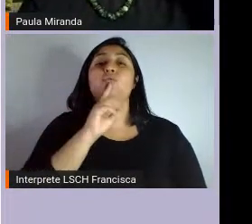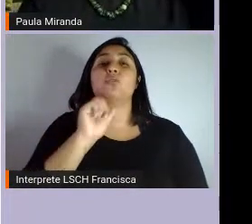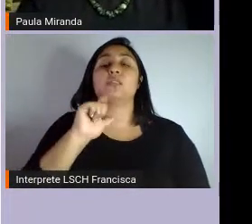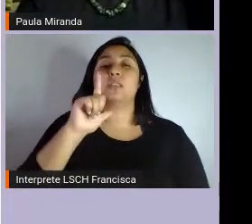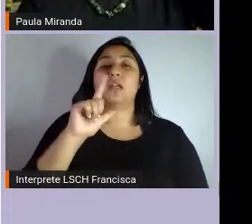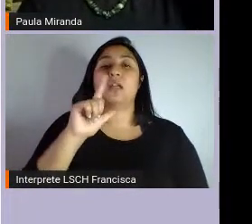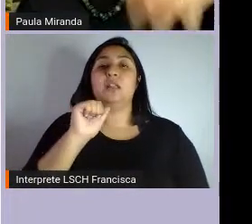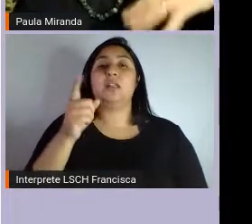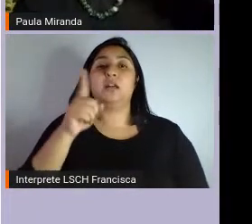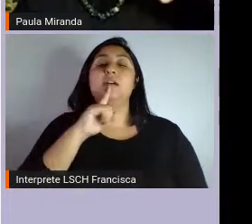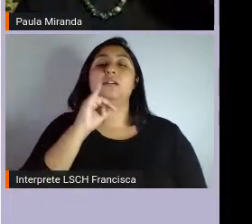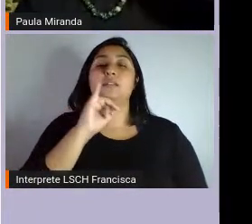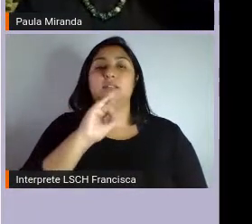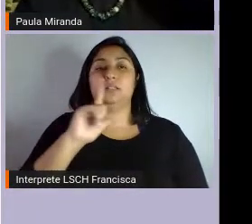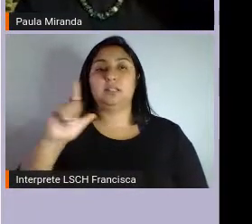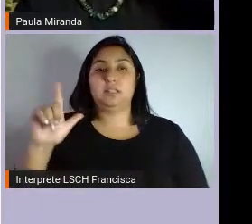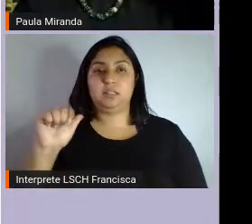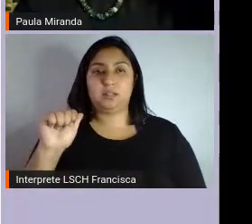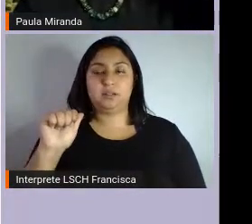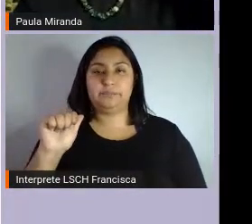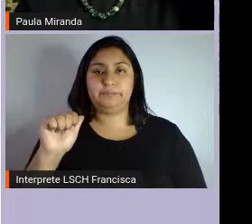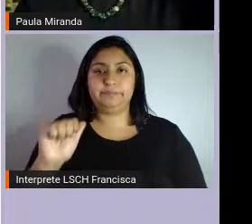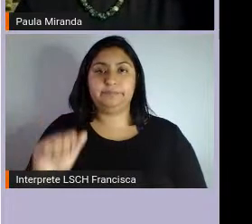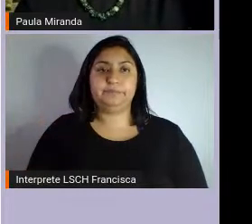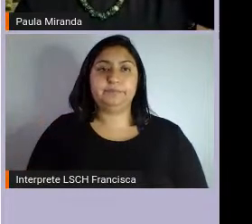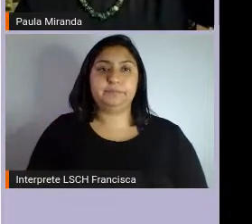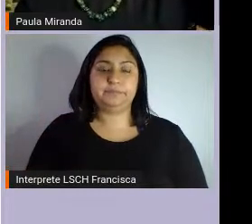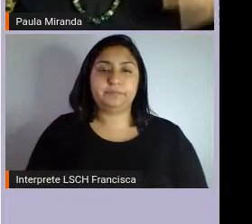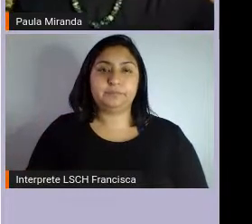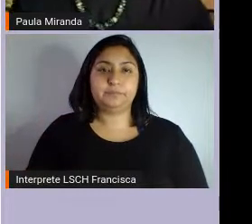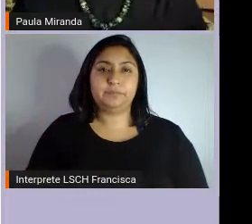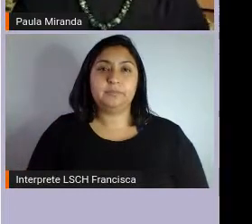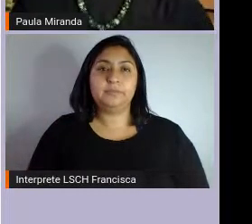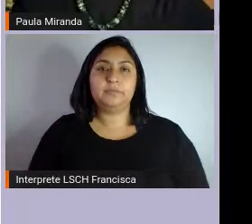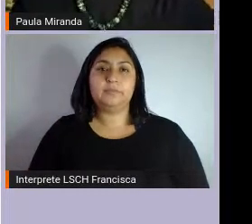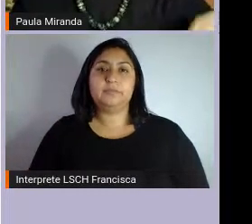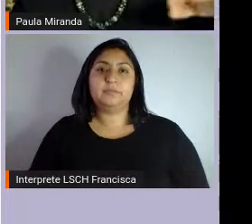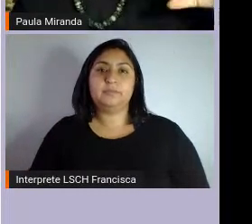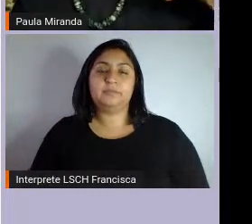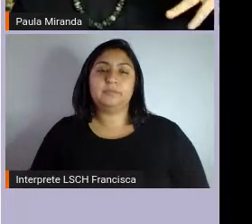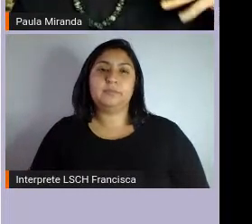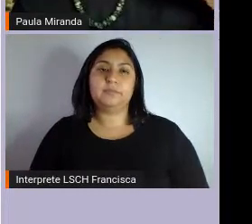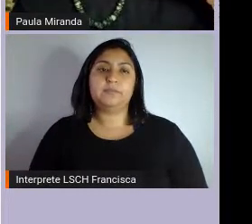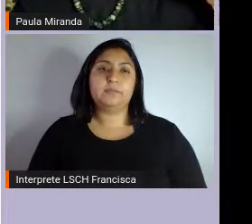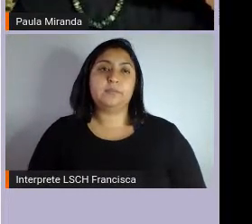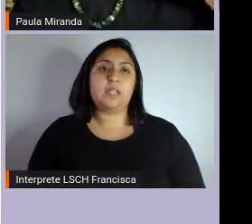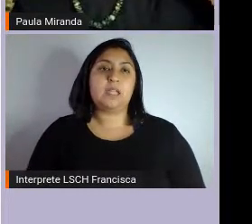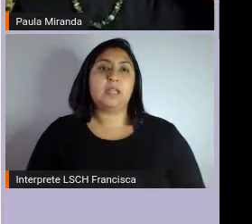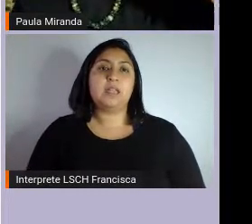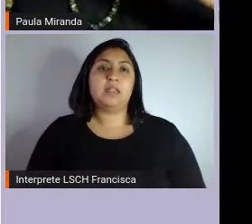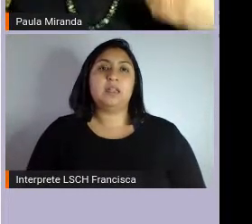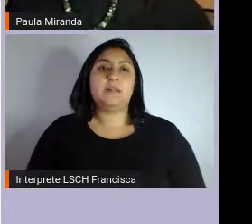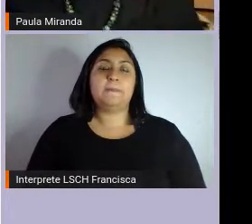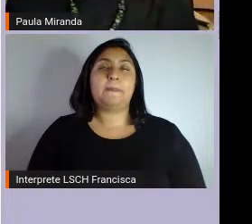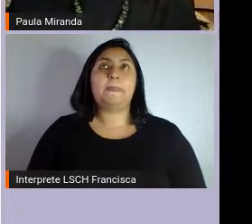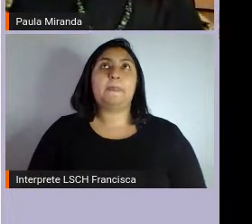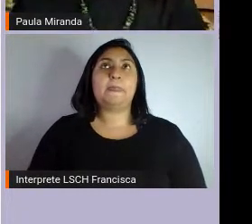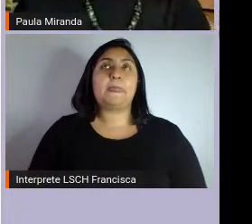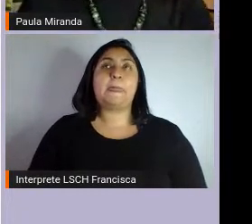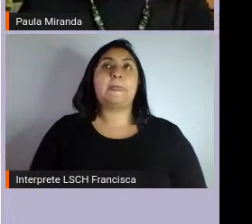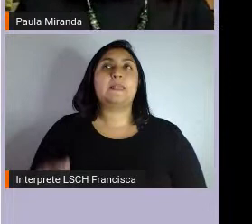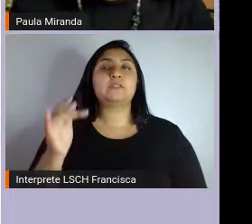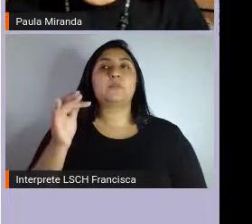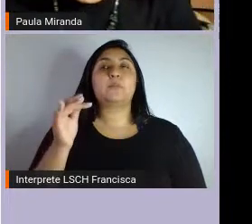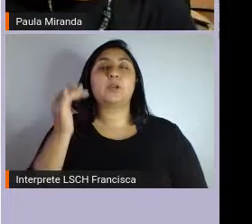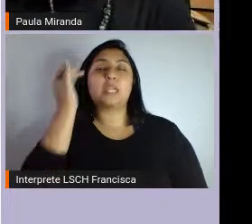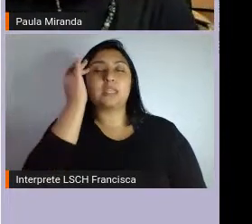genealogía parriana, ¿cierto? Se pega, son muy inteligentes los abuelos, y dice, ellos se pegan un salto y van hacia los hijos, hacia